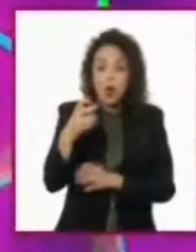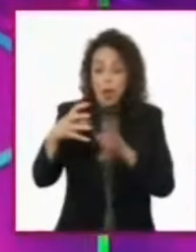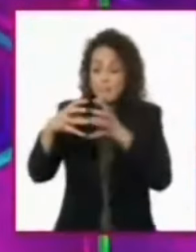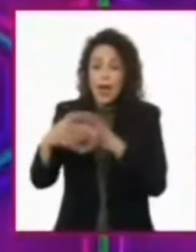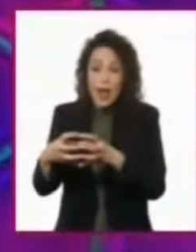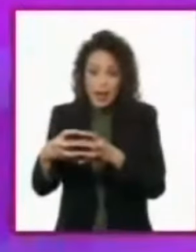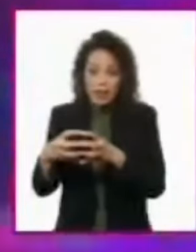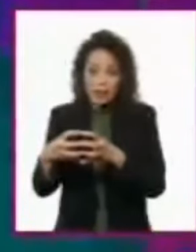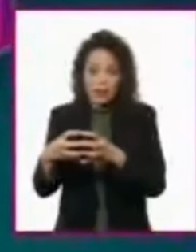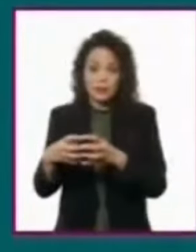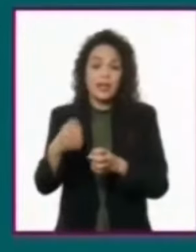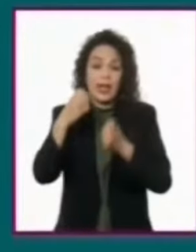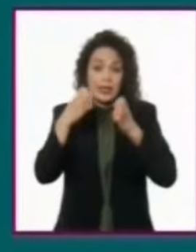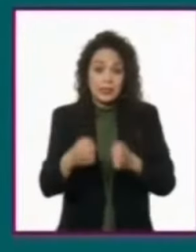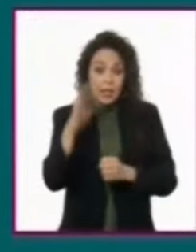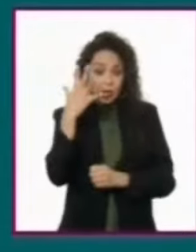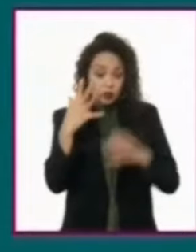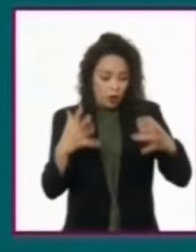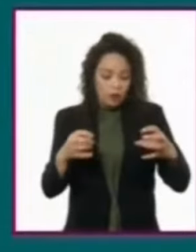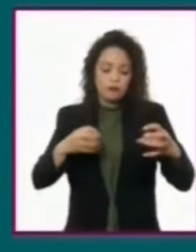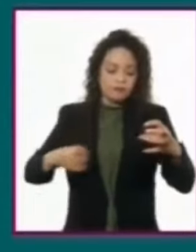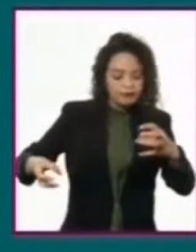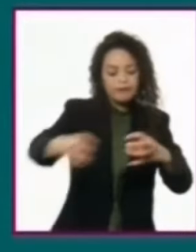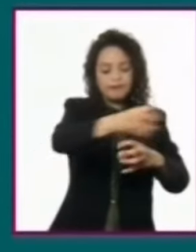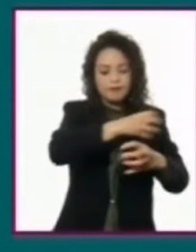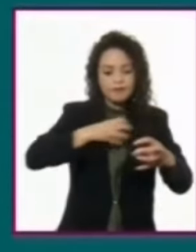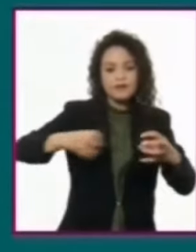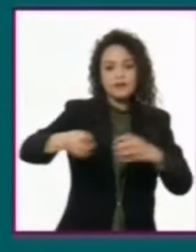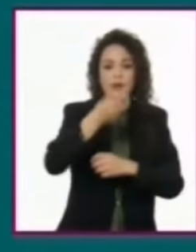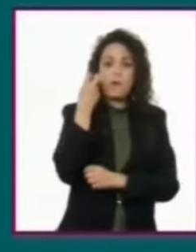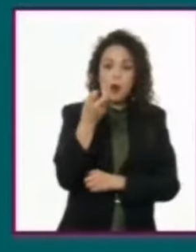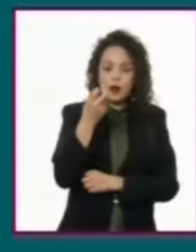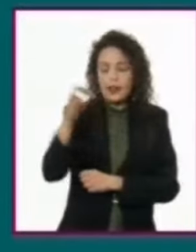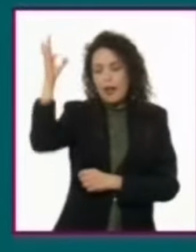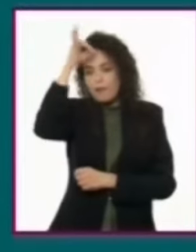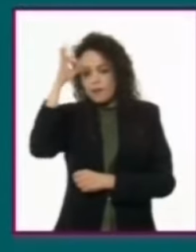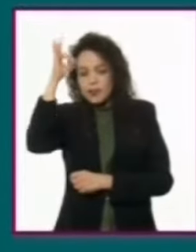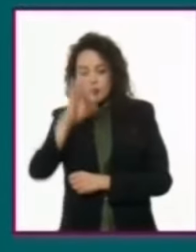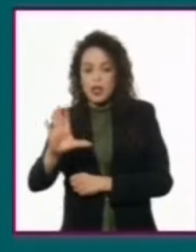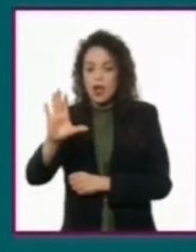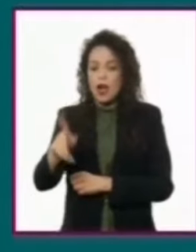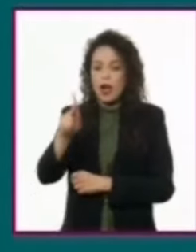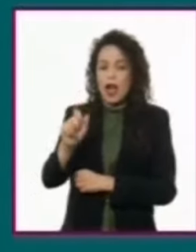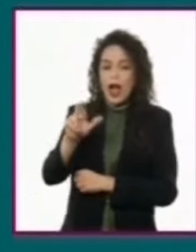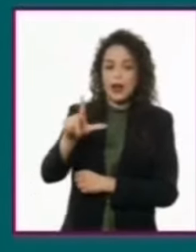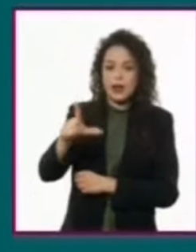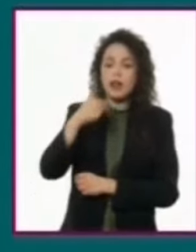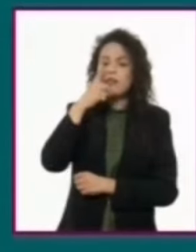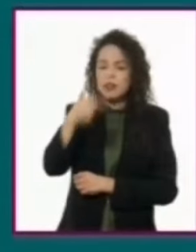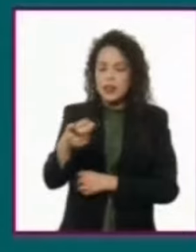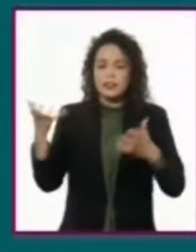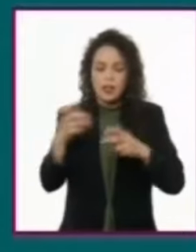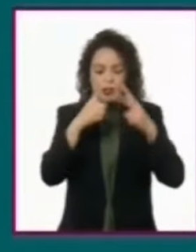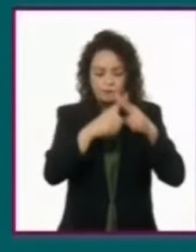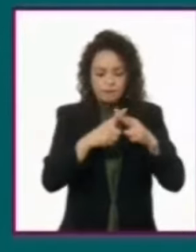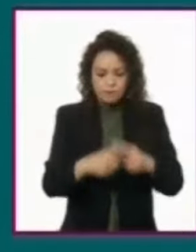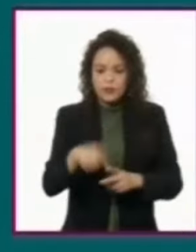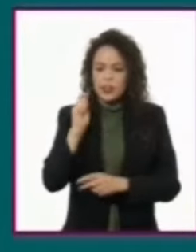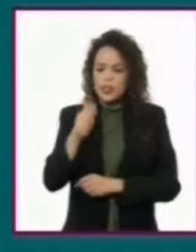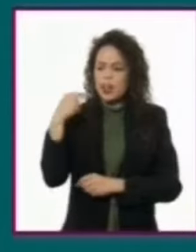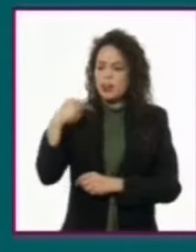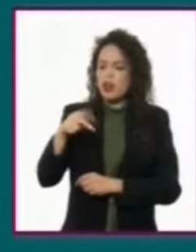Sol. El físico Karl Schwarzschild se propuso resolver las llamadas ecuaciones de campo